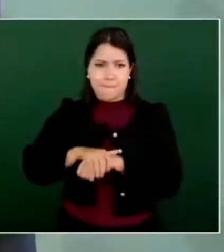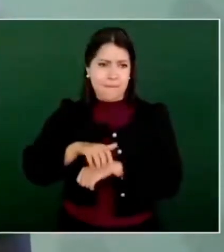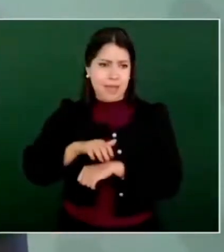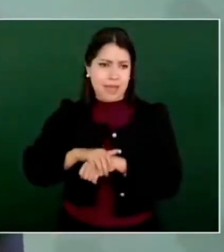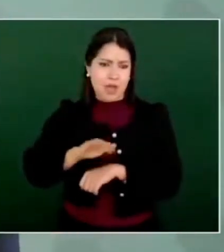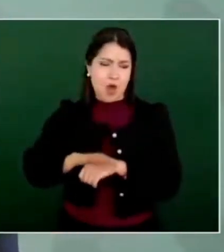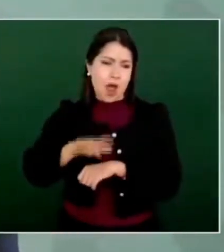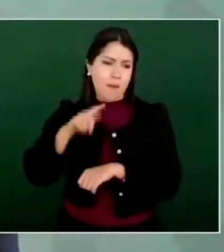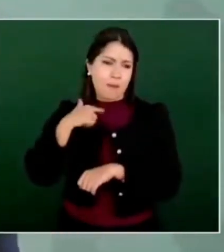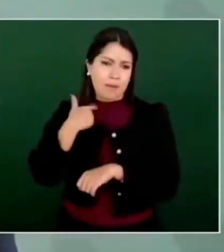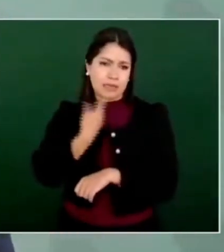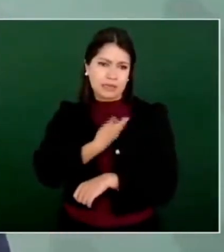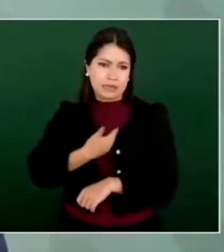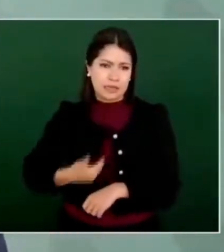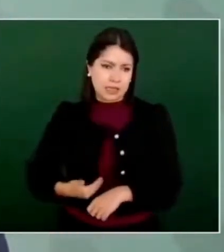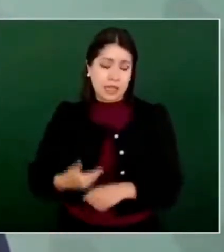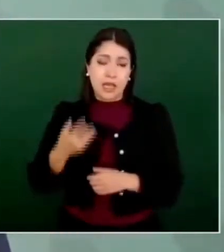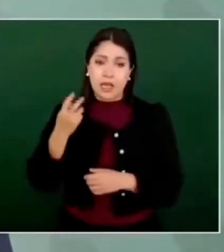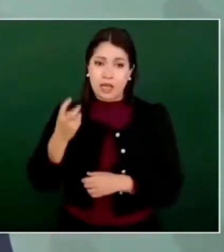todos estos